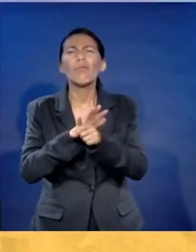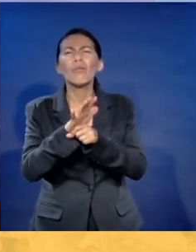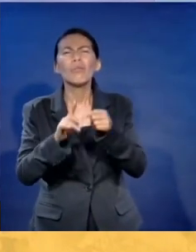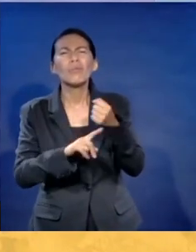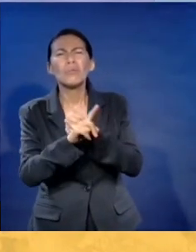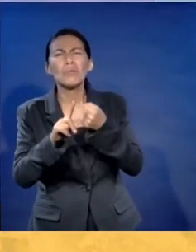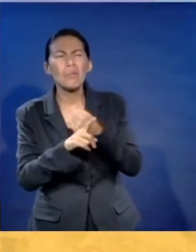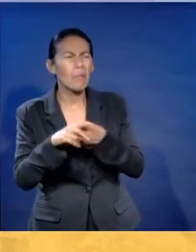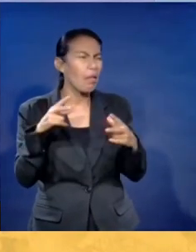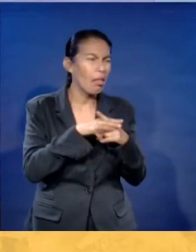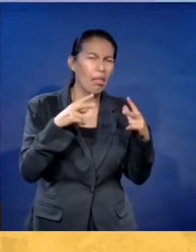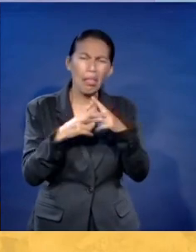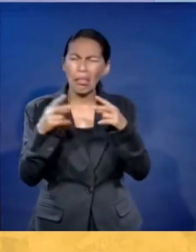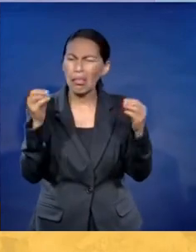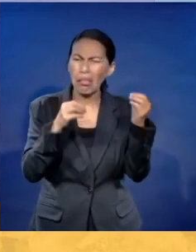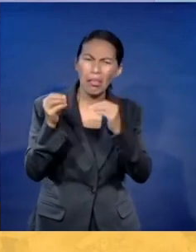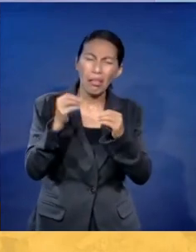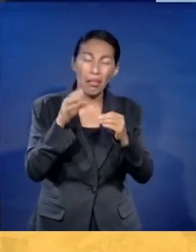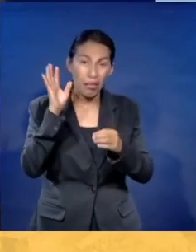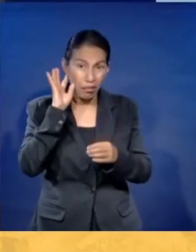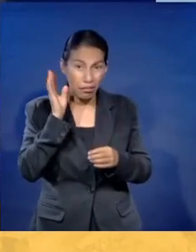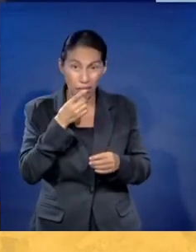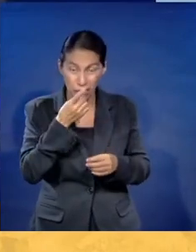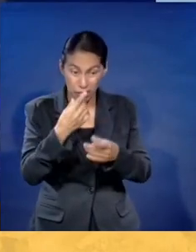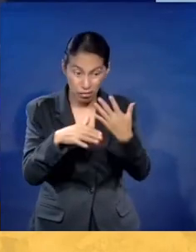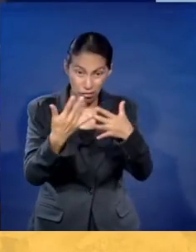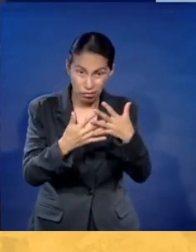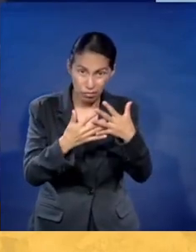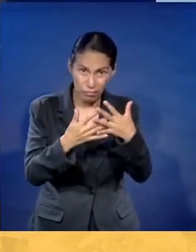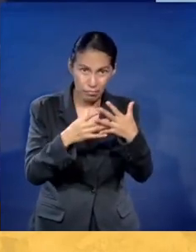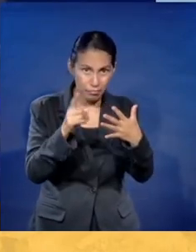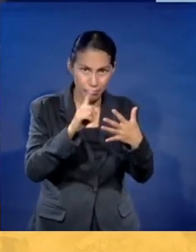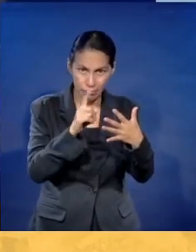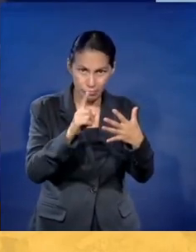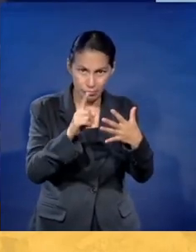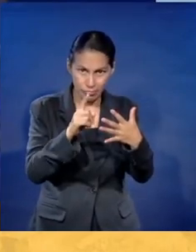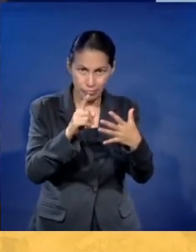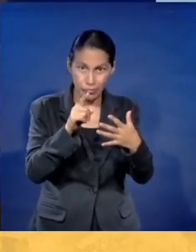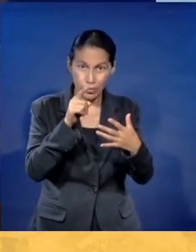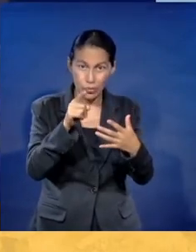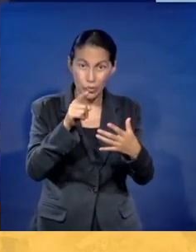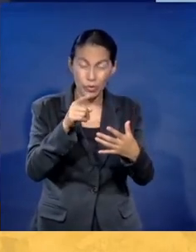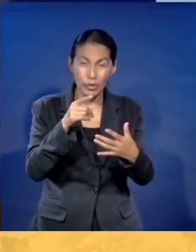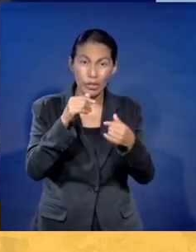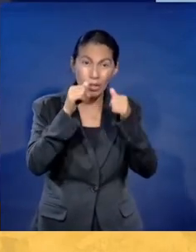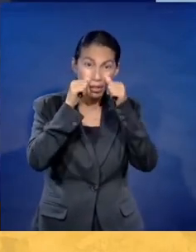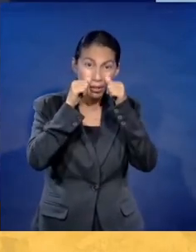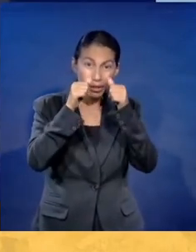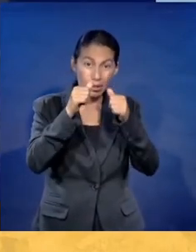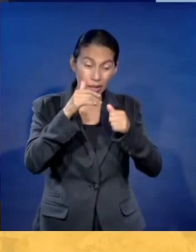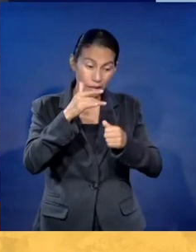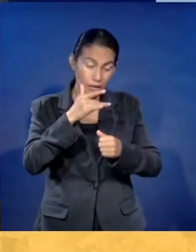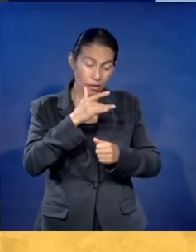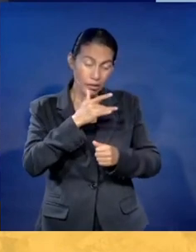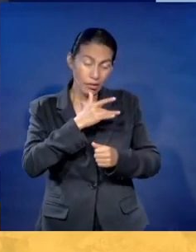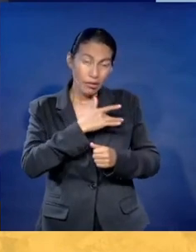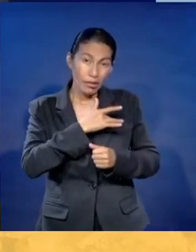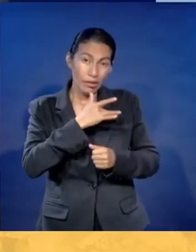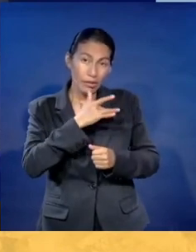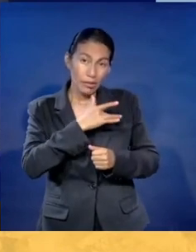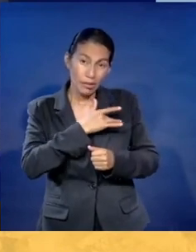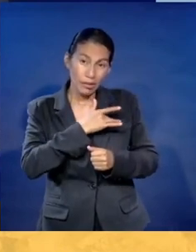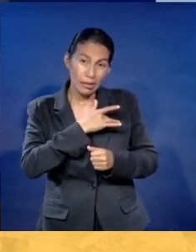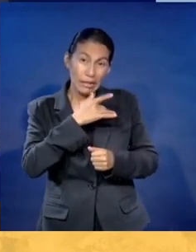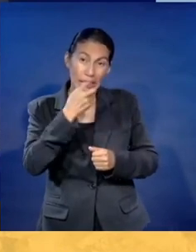corazón si lo descubres si la escuchas detrás de sus palabras amargas y ácidas